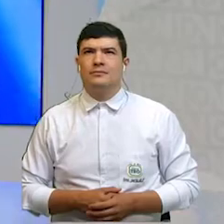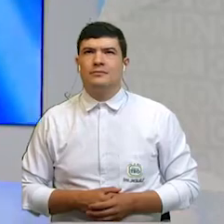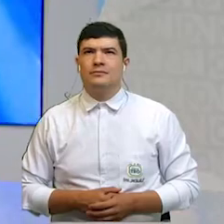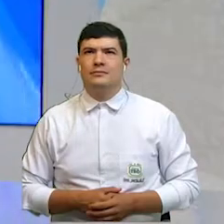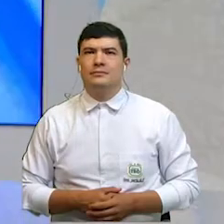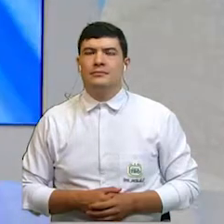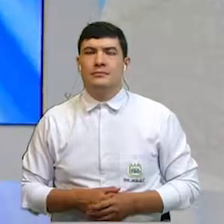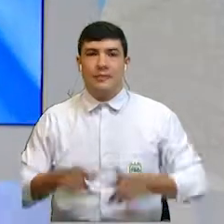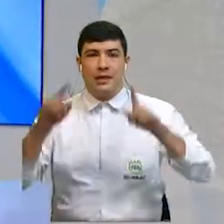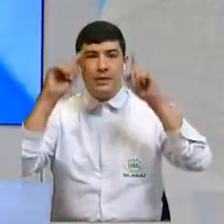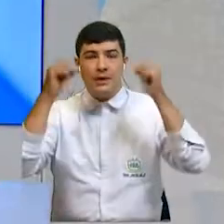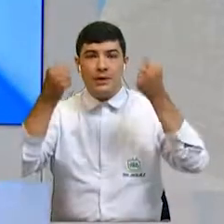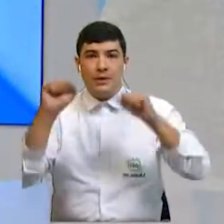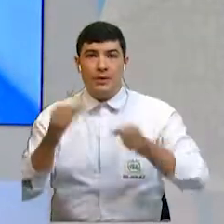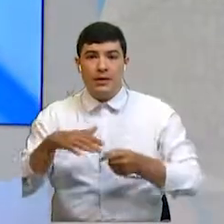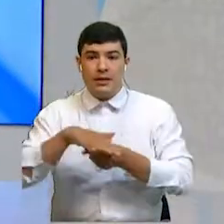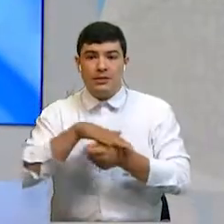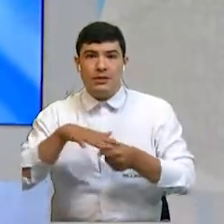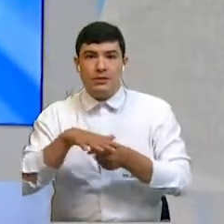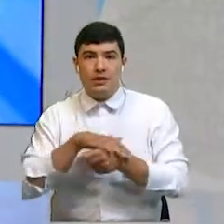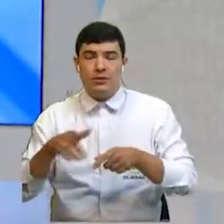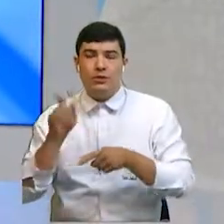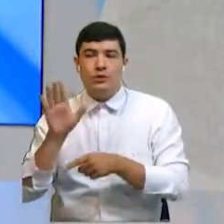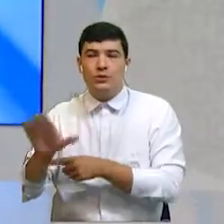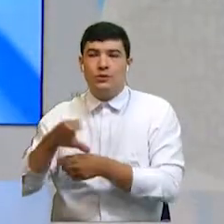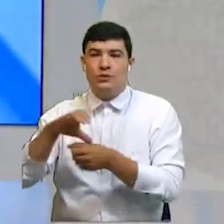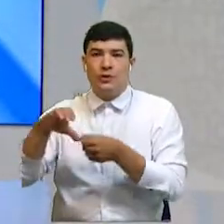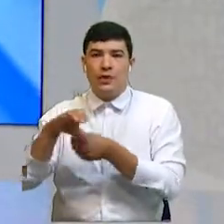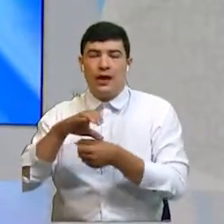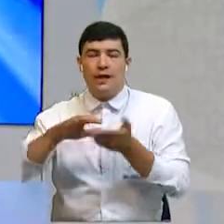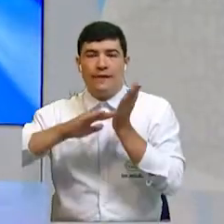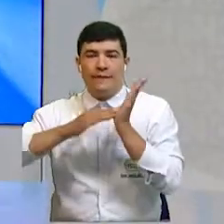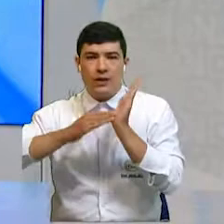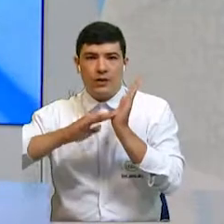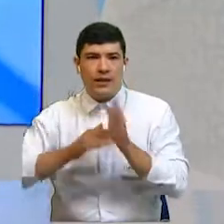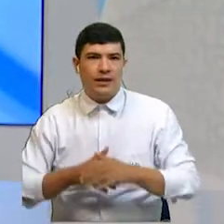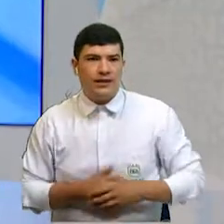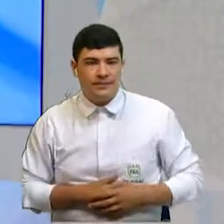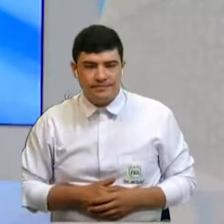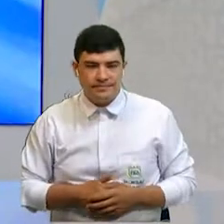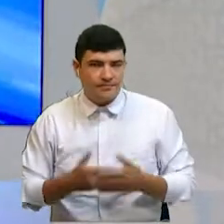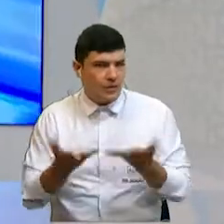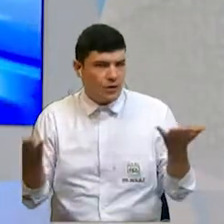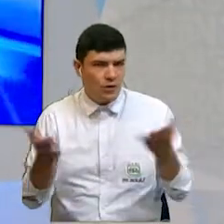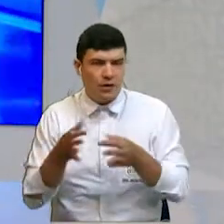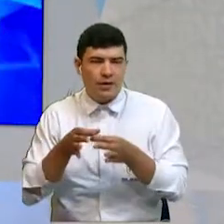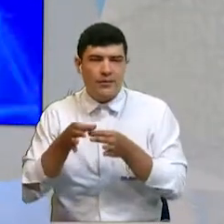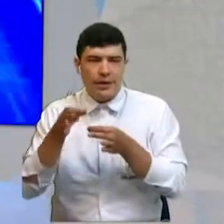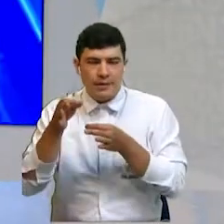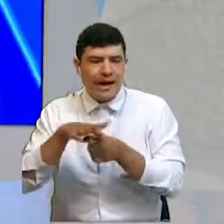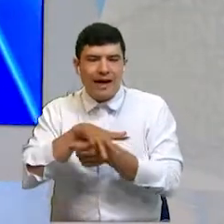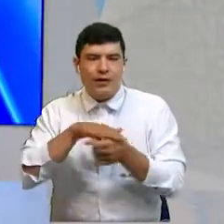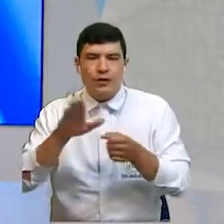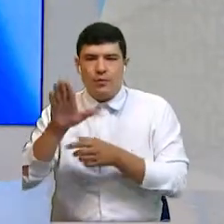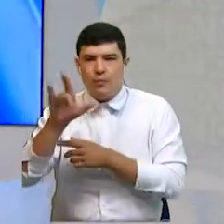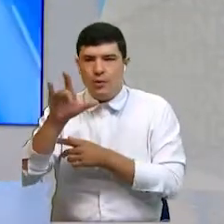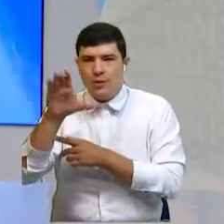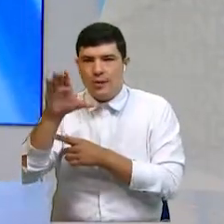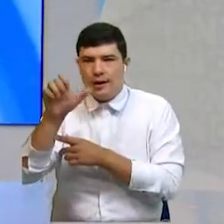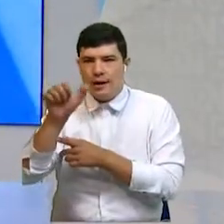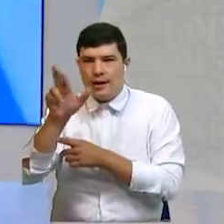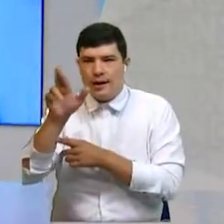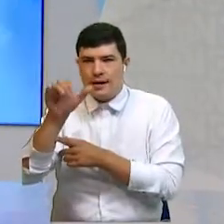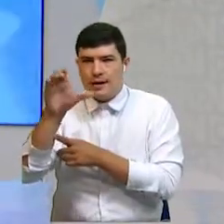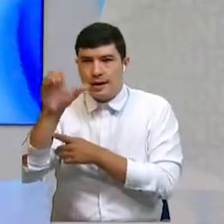Muy bien, preocupante la situación en este sector de la ciudad de Florida Blanca, exactamente en el municipio, en el barrio Bucarica, porque